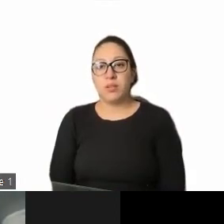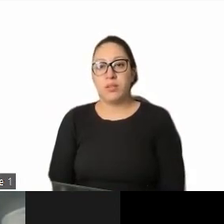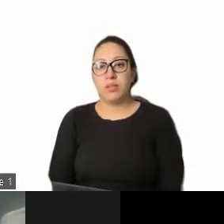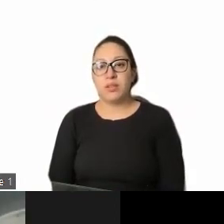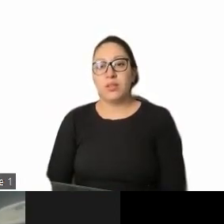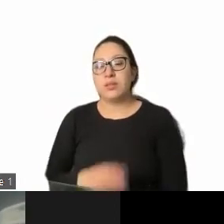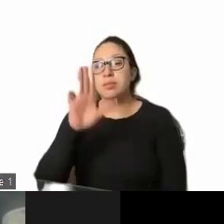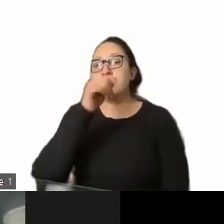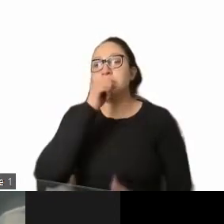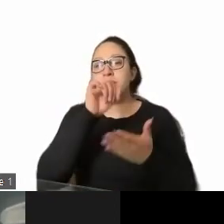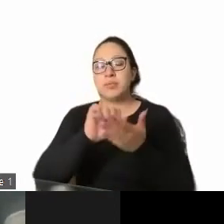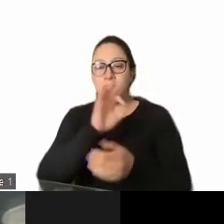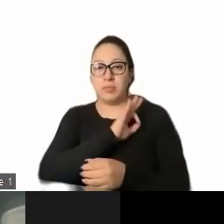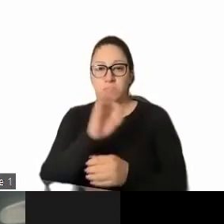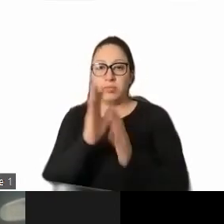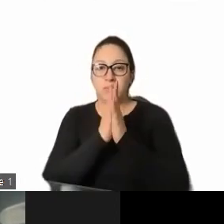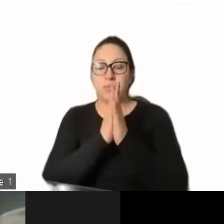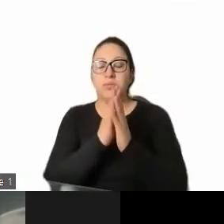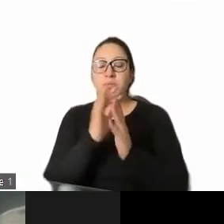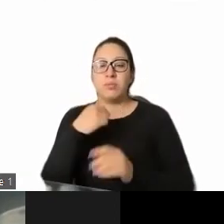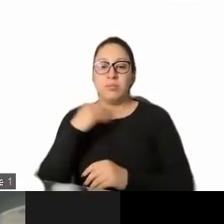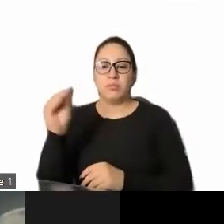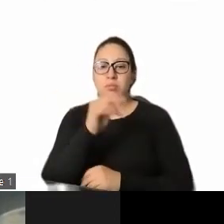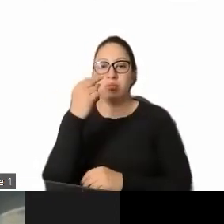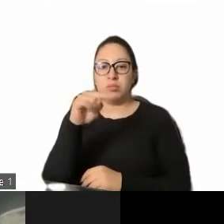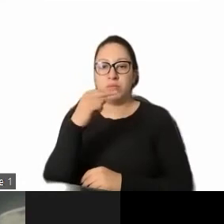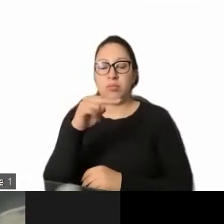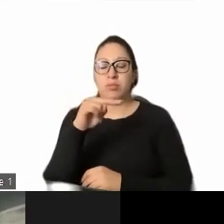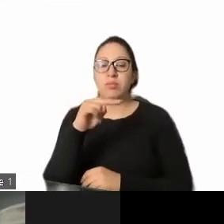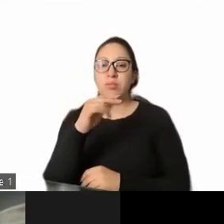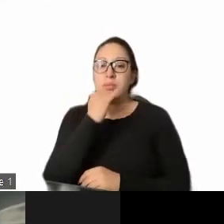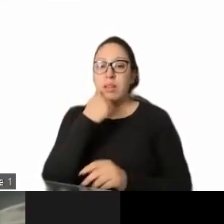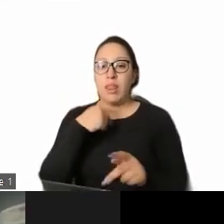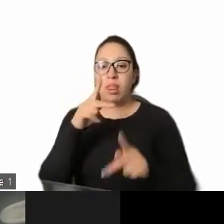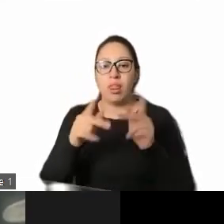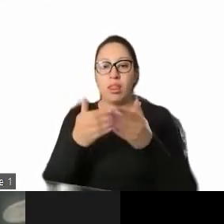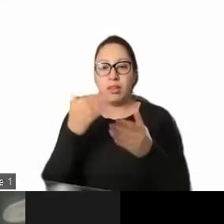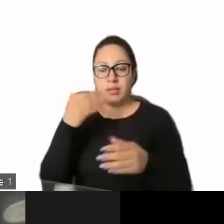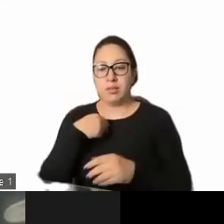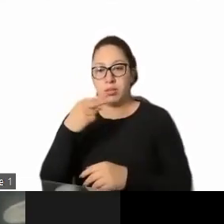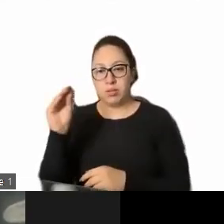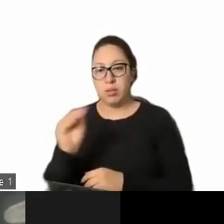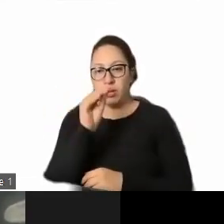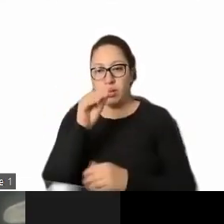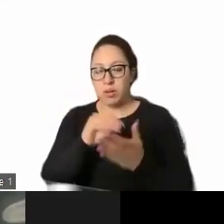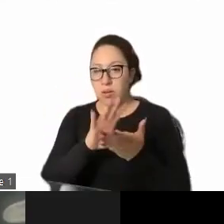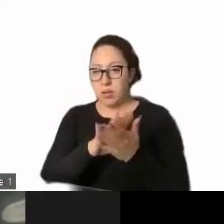Diputado Rubio. ¿Sí? Perdón, disculpe la molestia. ¿Podría ser tan gentil de tomarme asistencia?